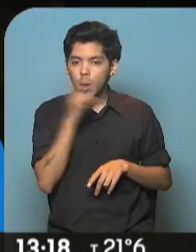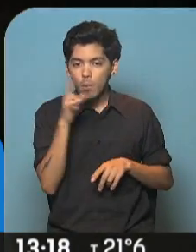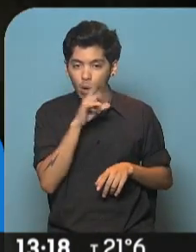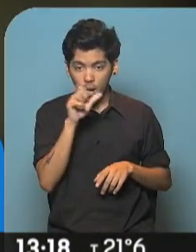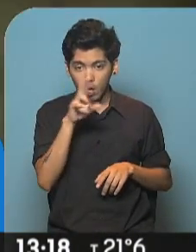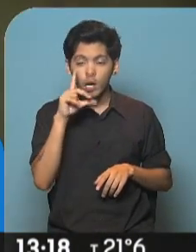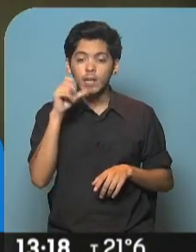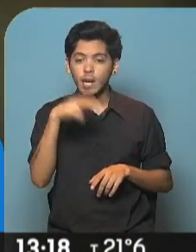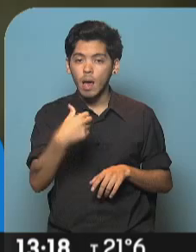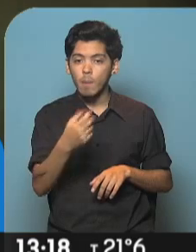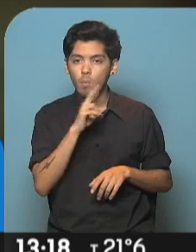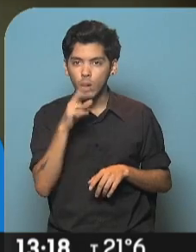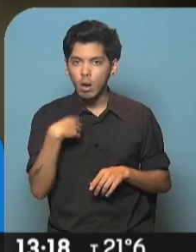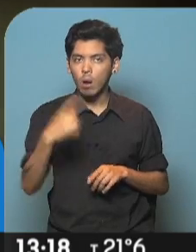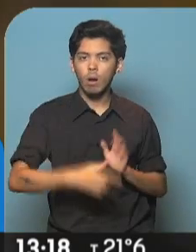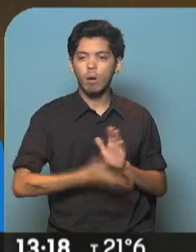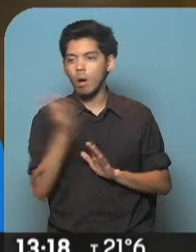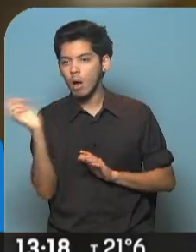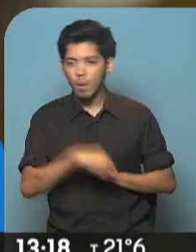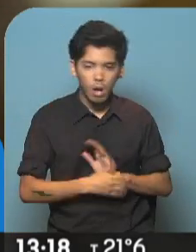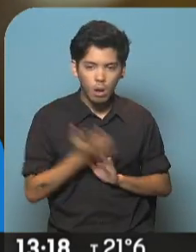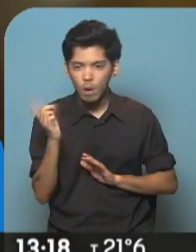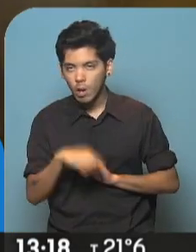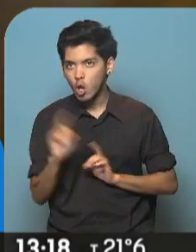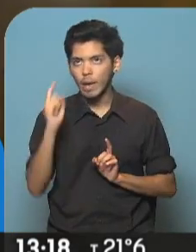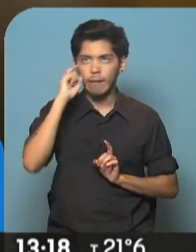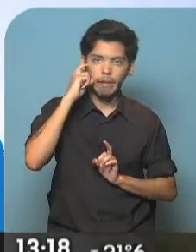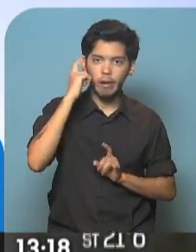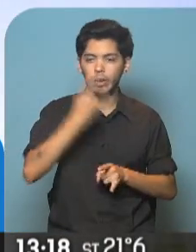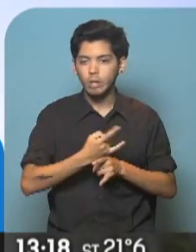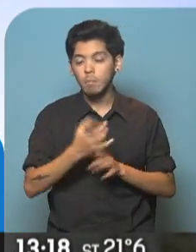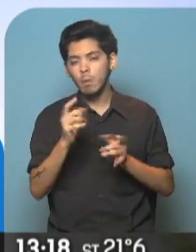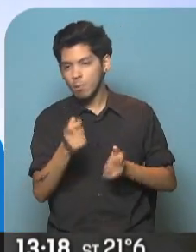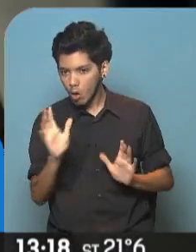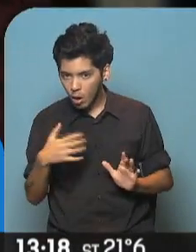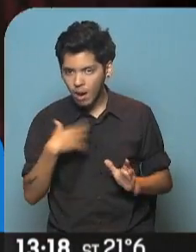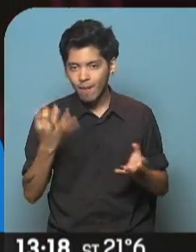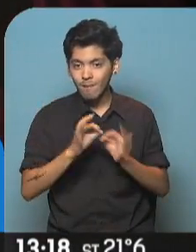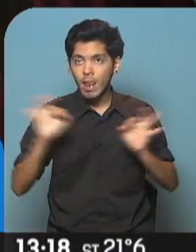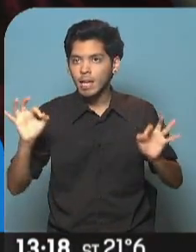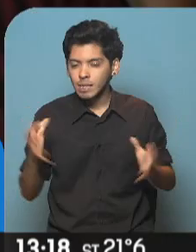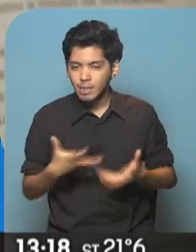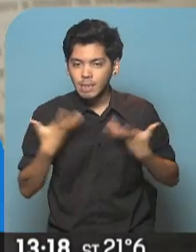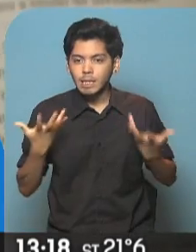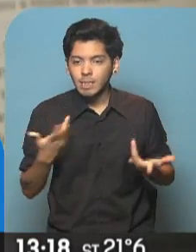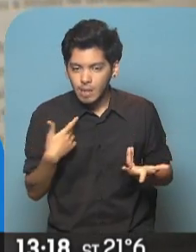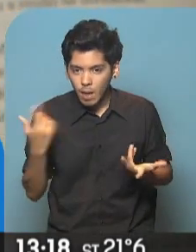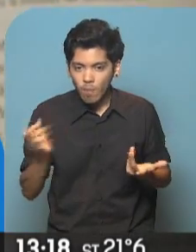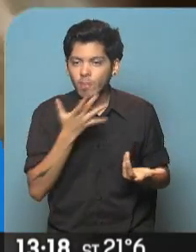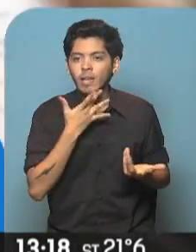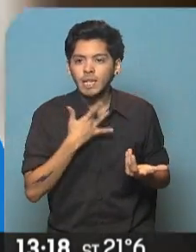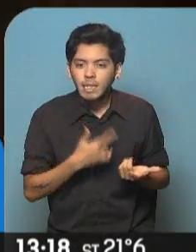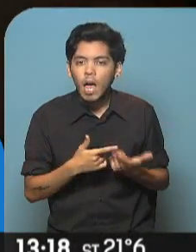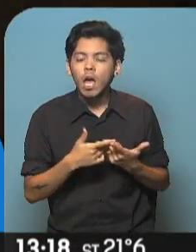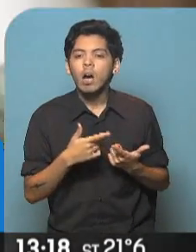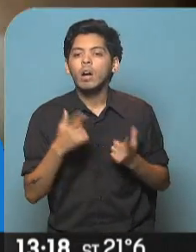título, que va, viene, no es que lo vuelve loco, pero un poco, ¿no? La felicidad, la búsqueda del deseo,